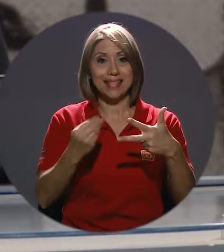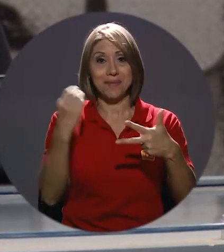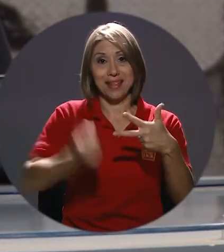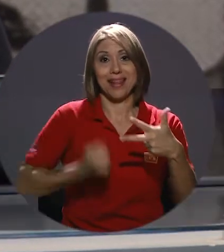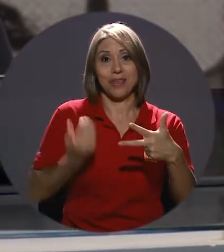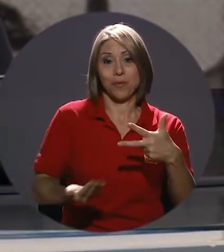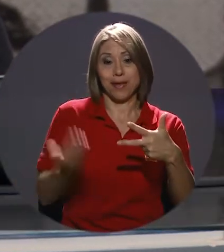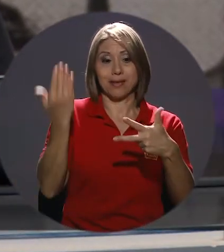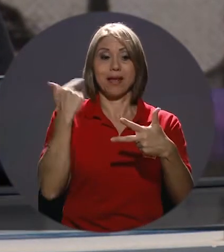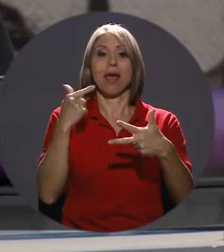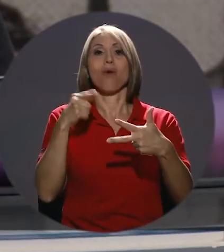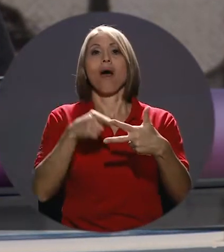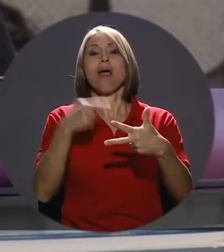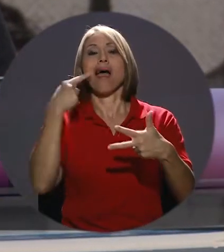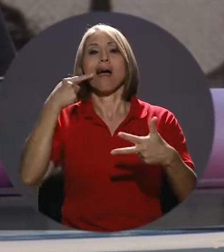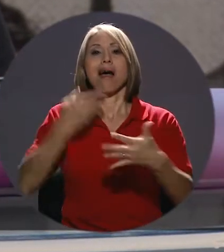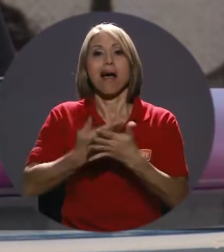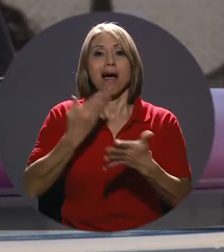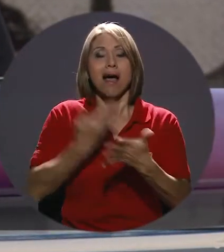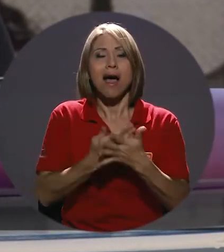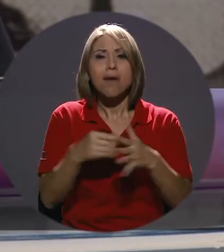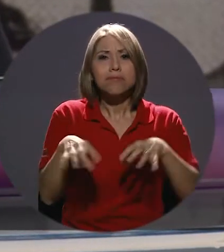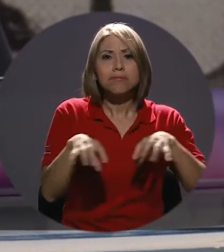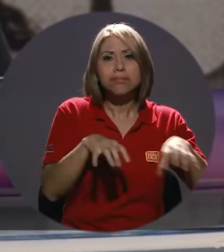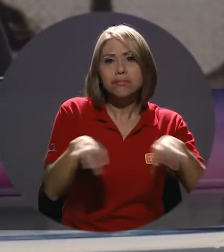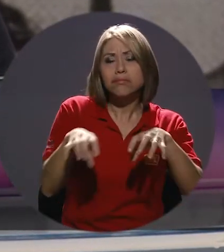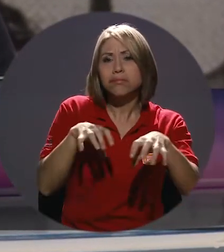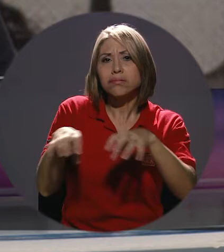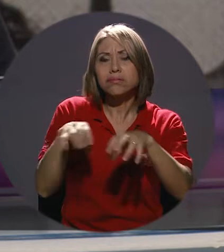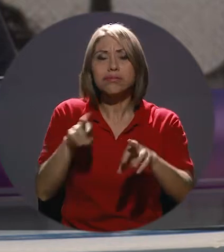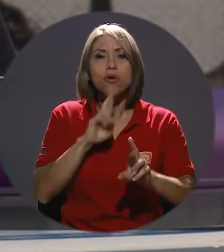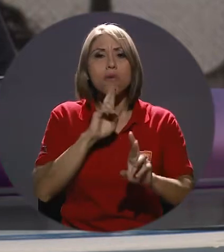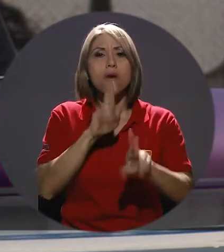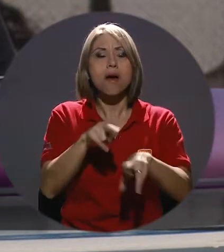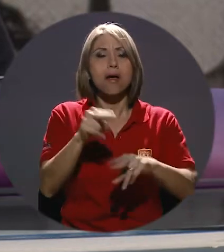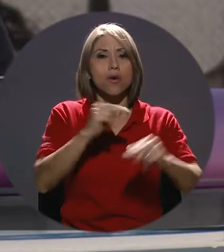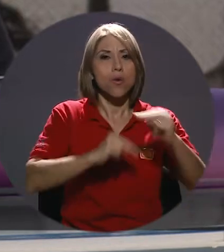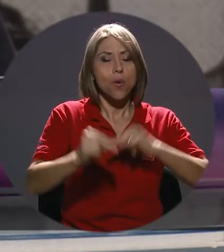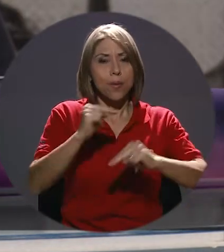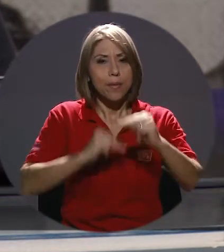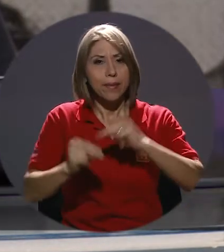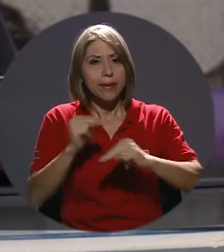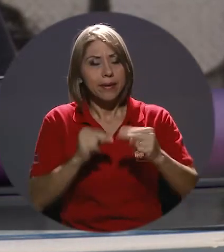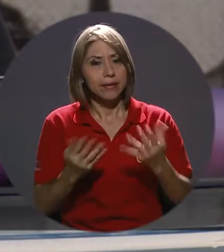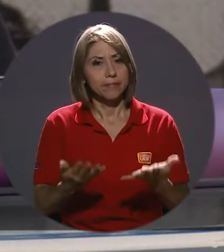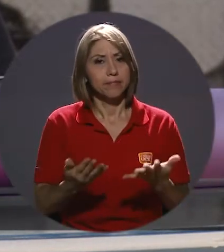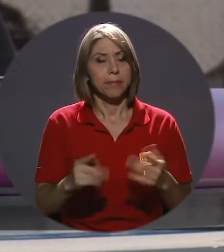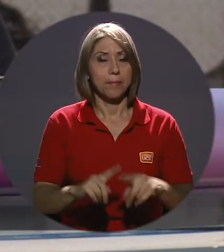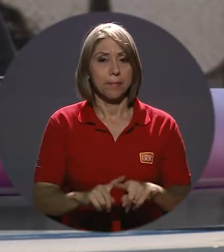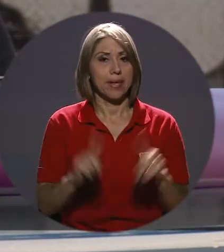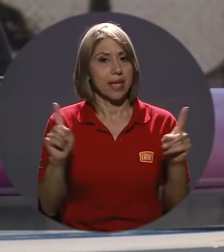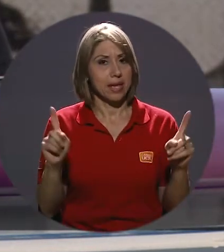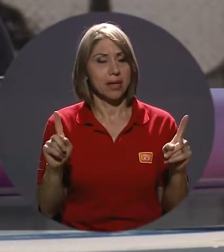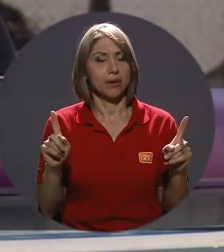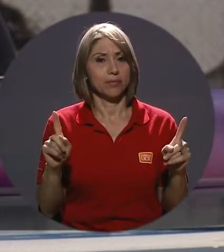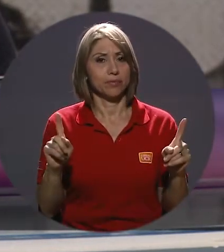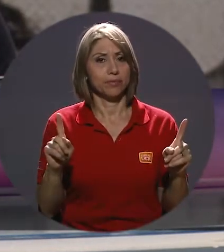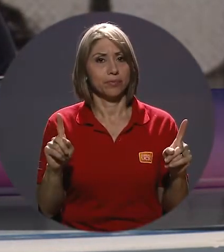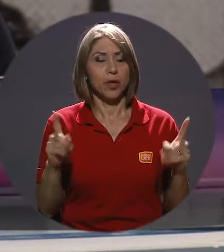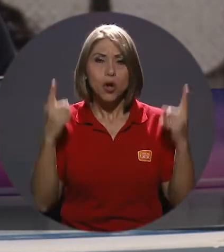ese dinamismo que se observa producto del comercio, ¿verdad? Principalmente, pero